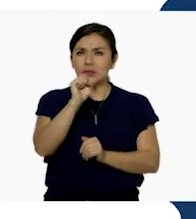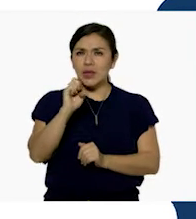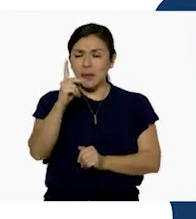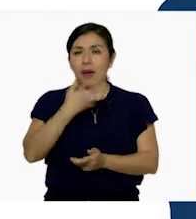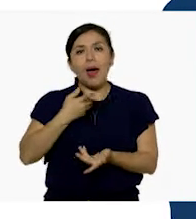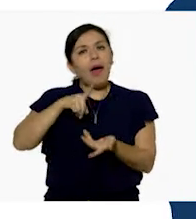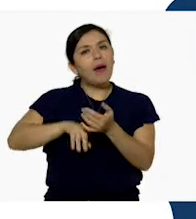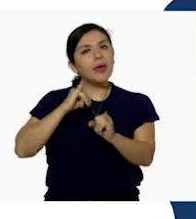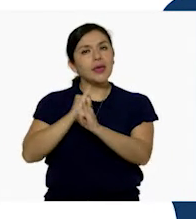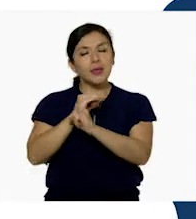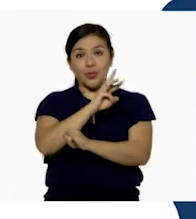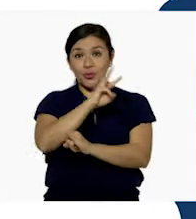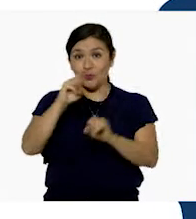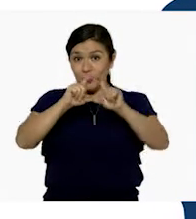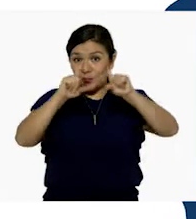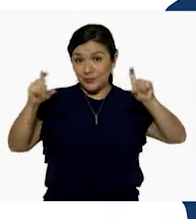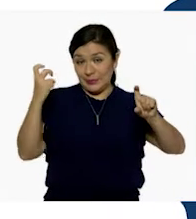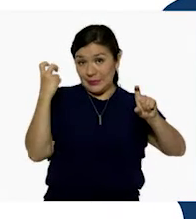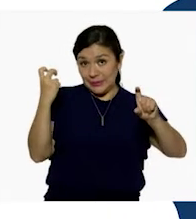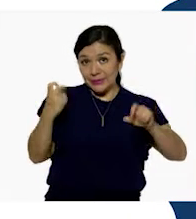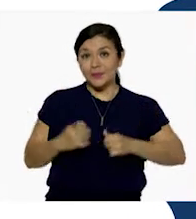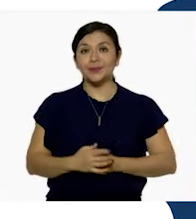en la página